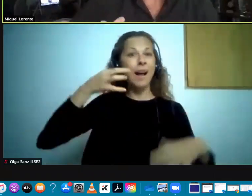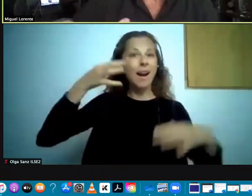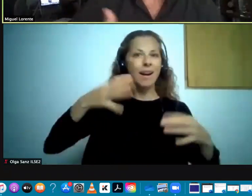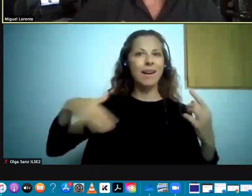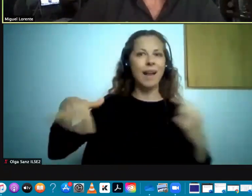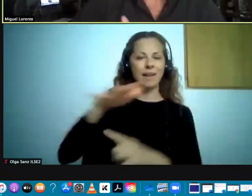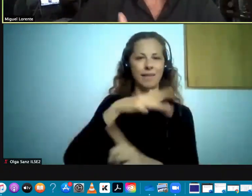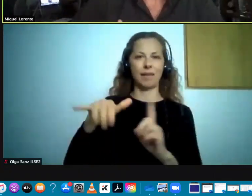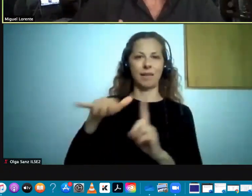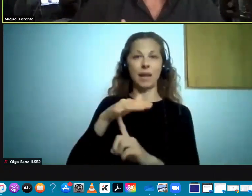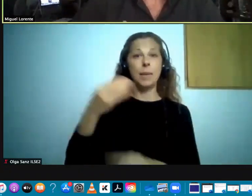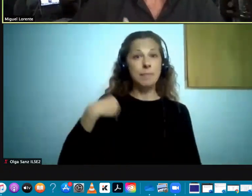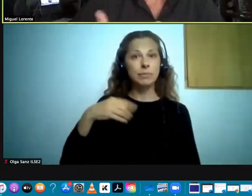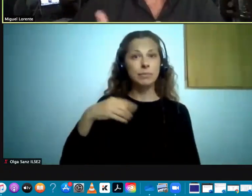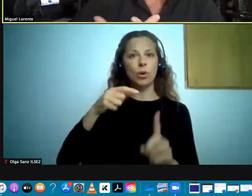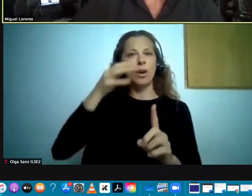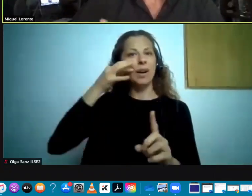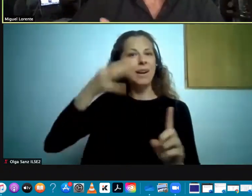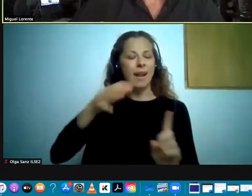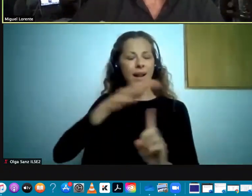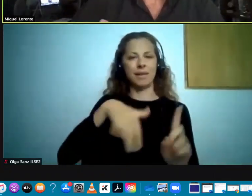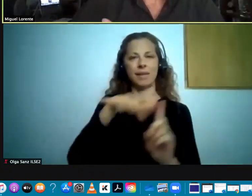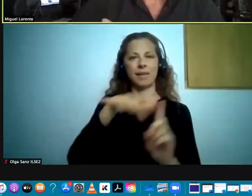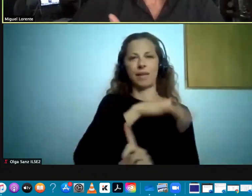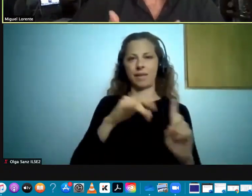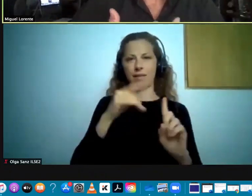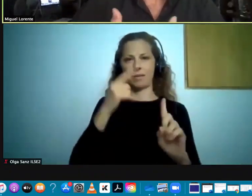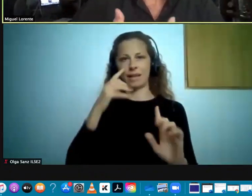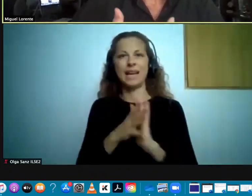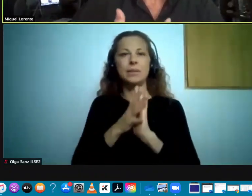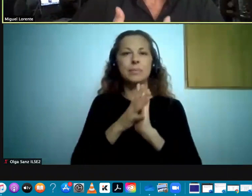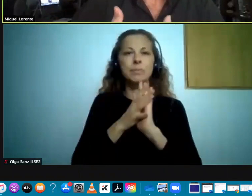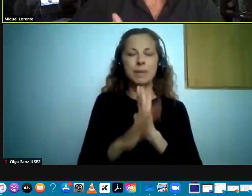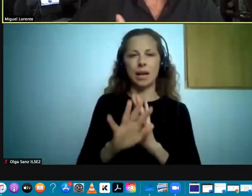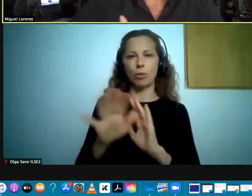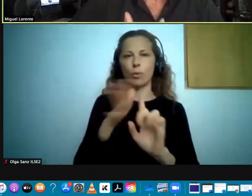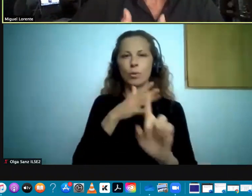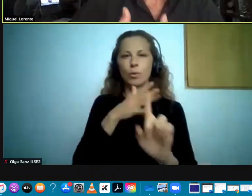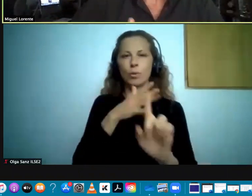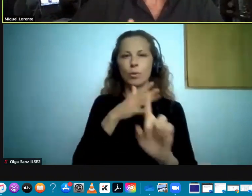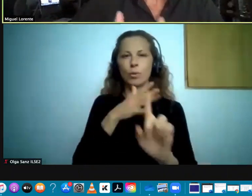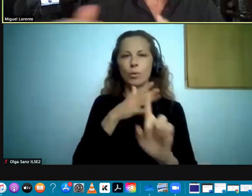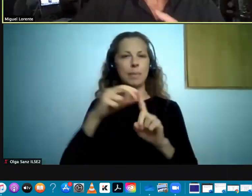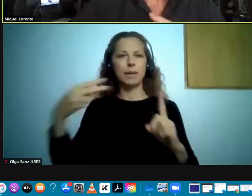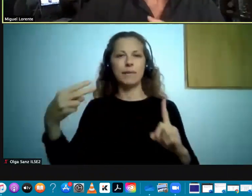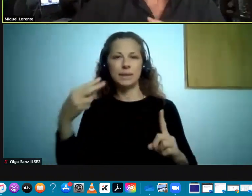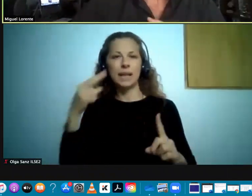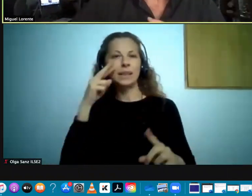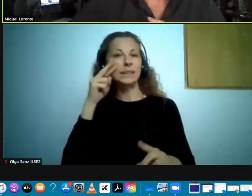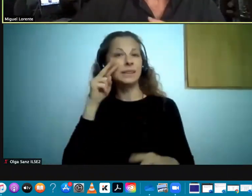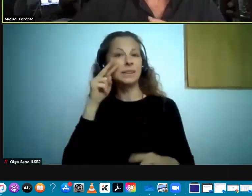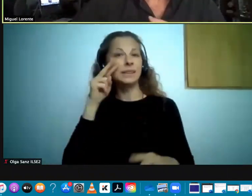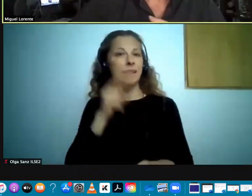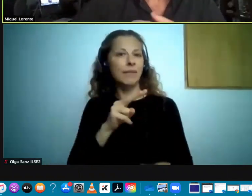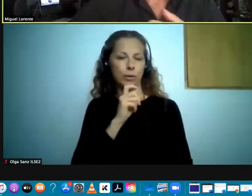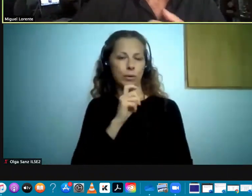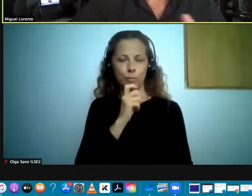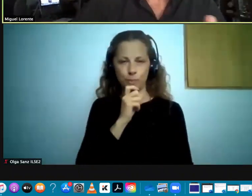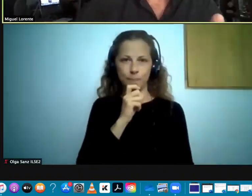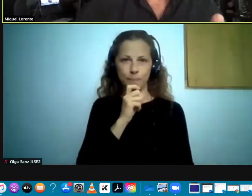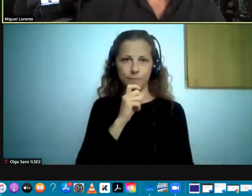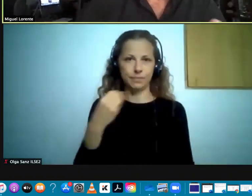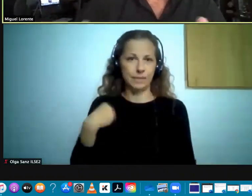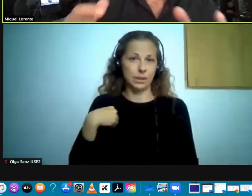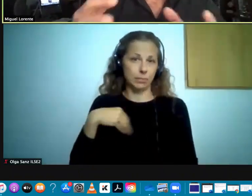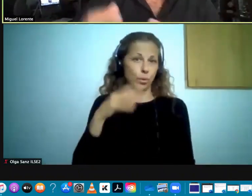la que define la percepción que existe contra la violencia de género, contra la violencia dirigida hacia las mujeres.